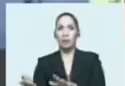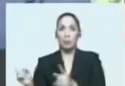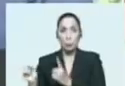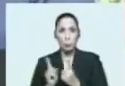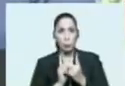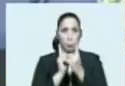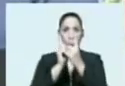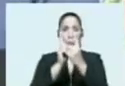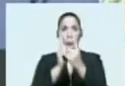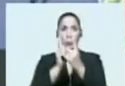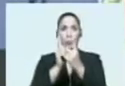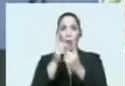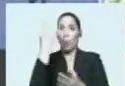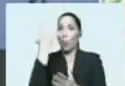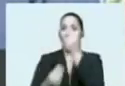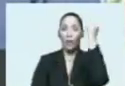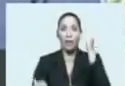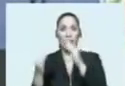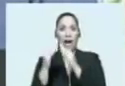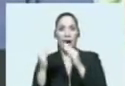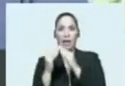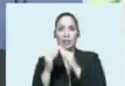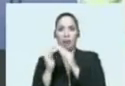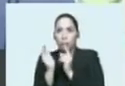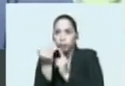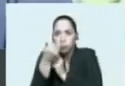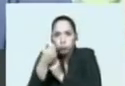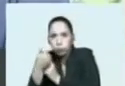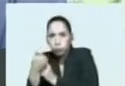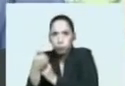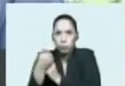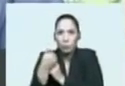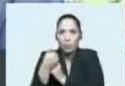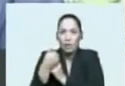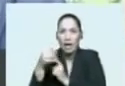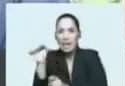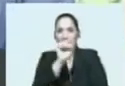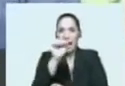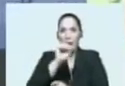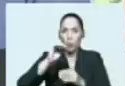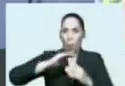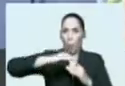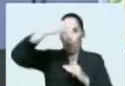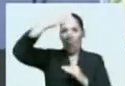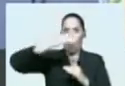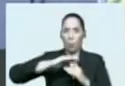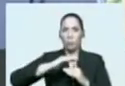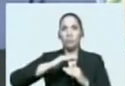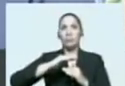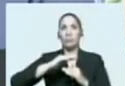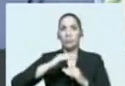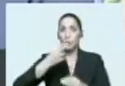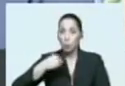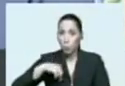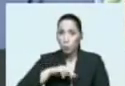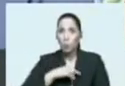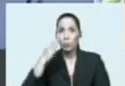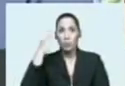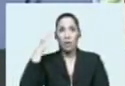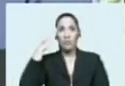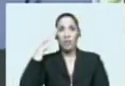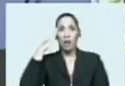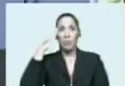tenía que salir de su casa escondido en las maleteras de los carros en que sabíamos que había sido